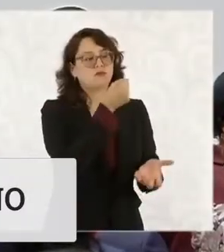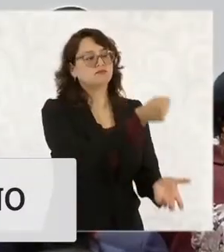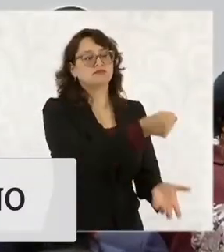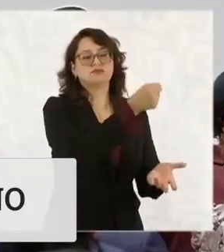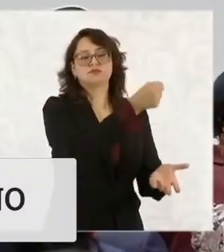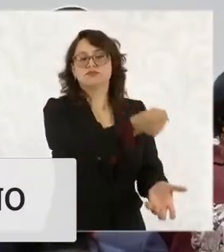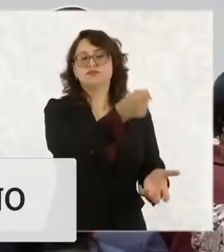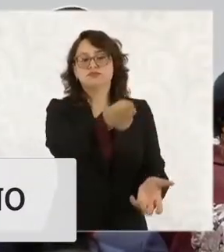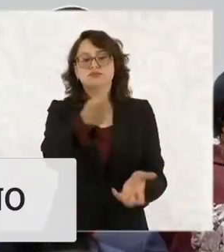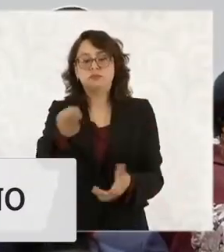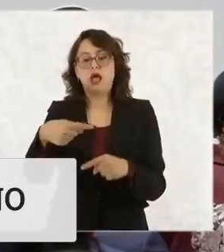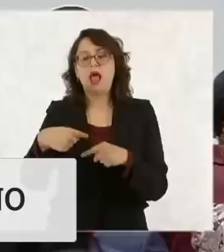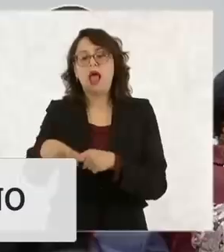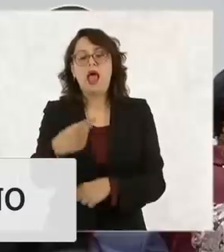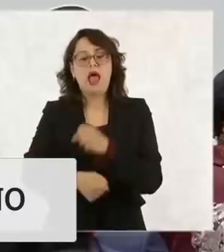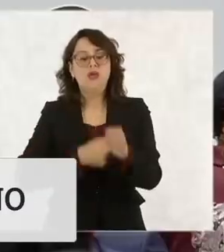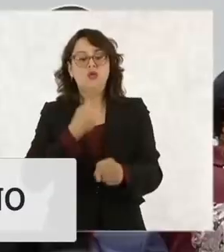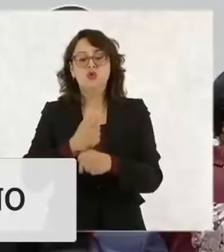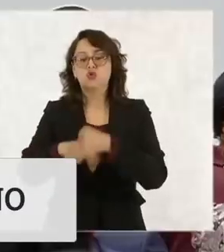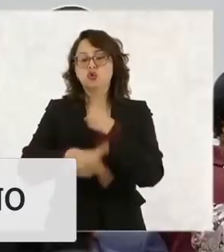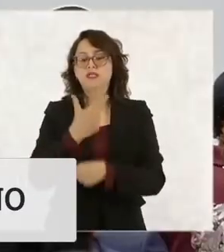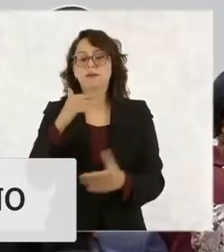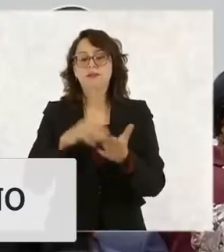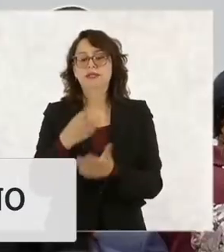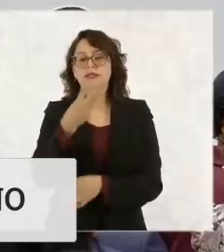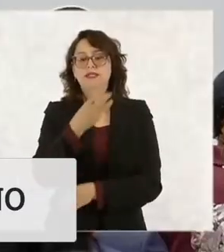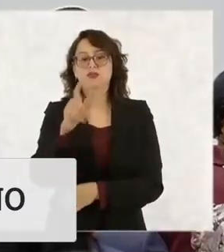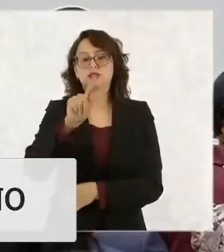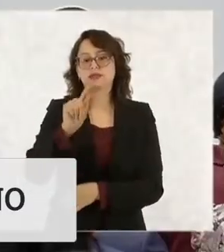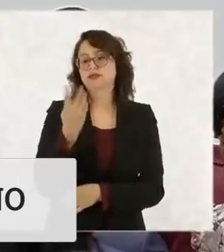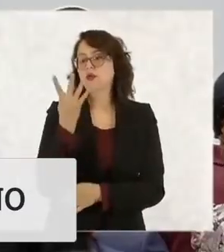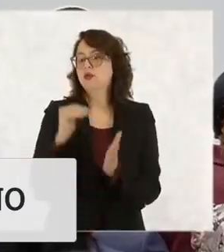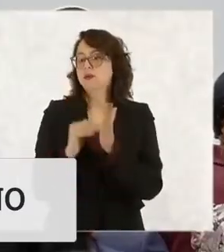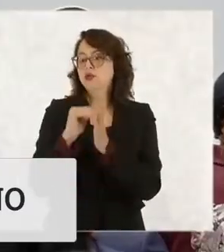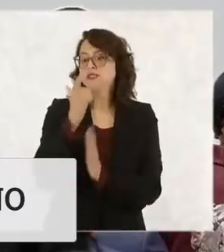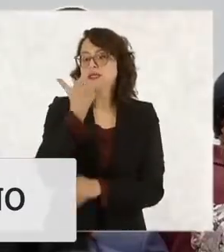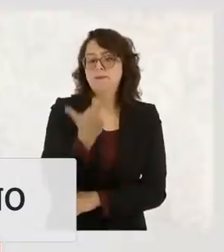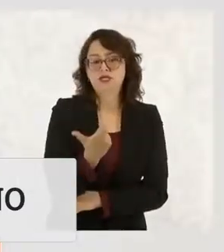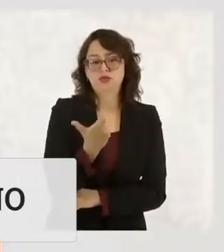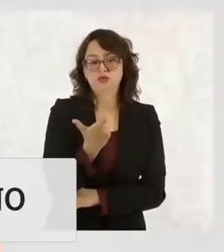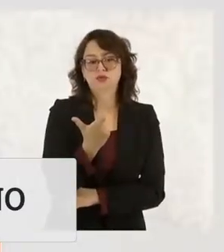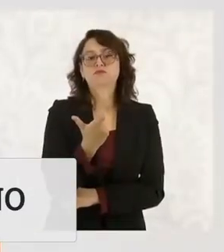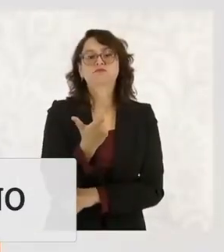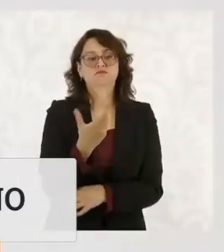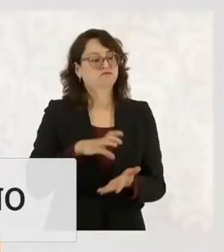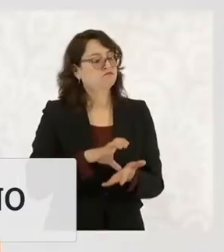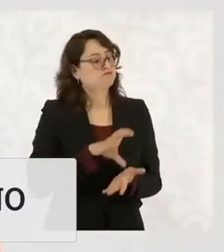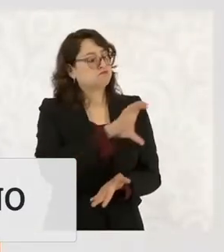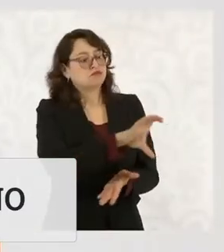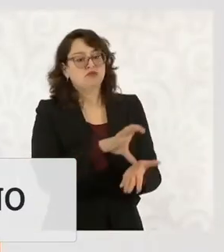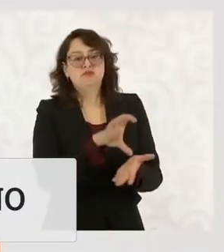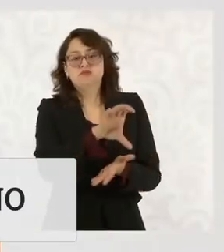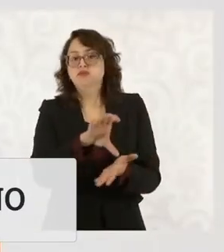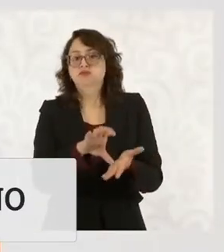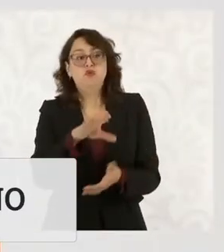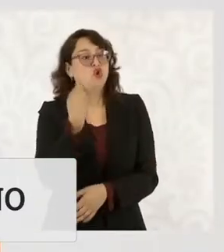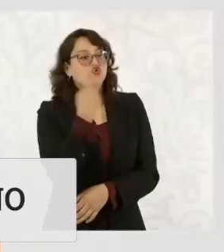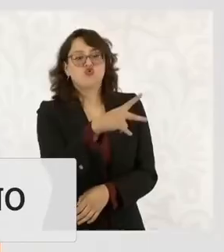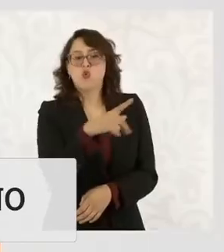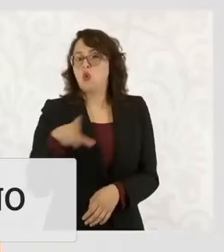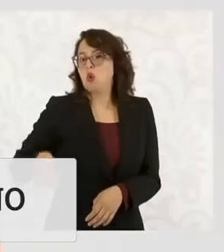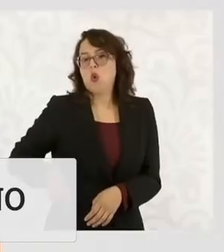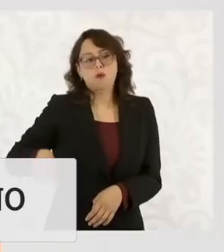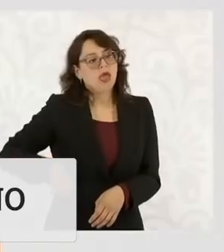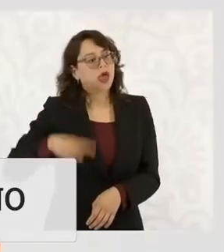Este año, el monto es de 12.374 millones de pesos, administrados de acuerdo con sus formas